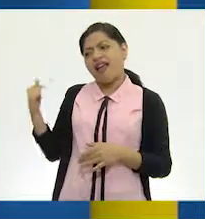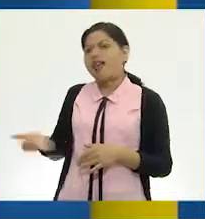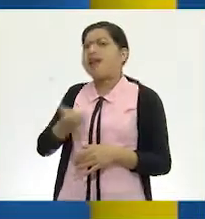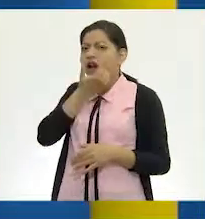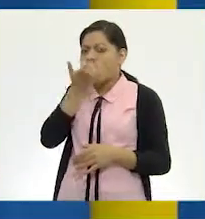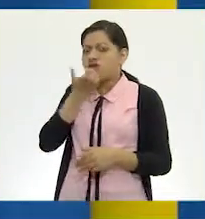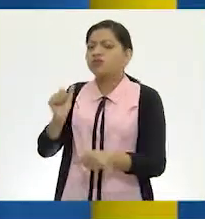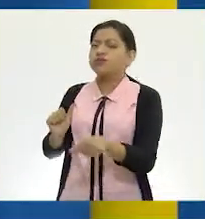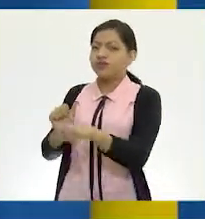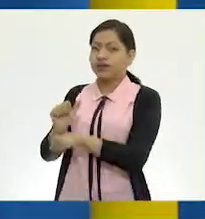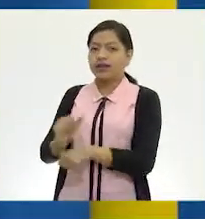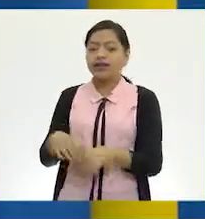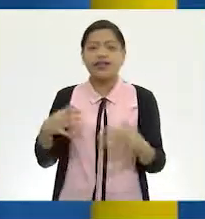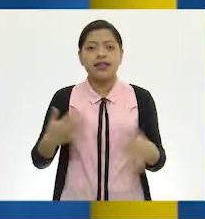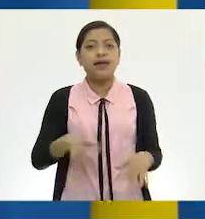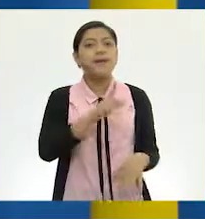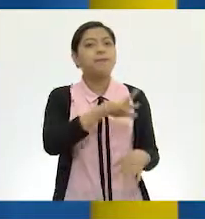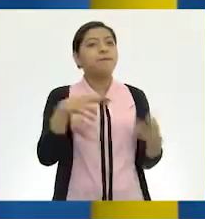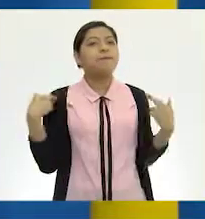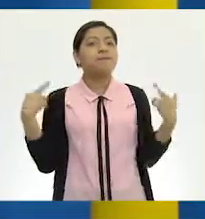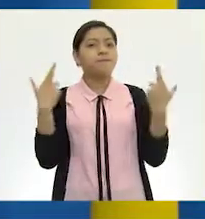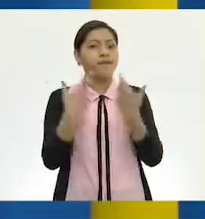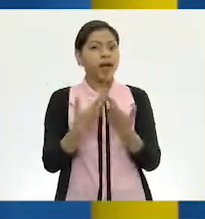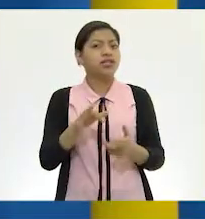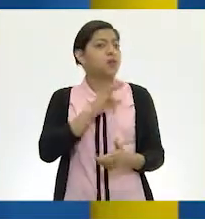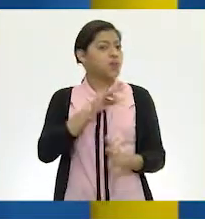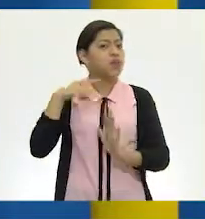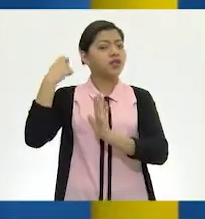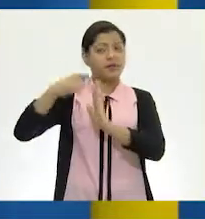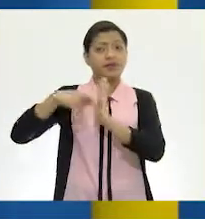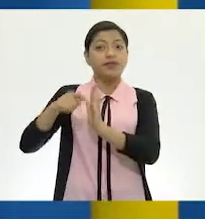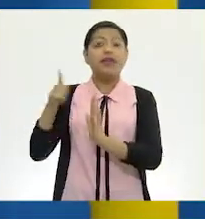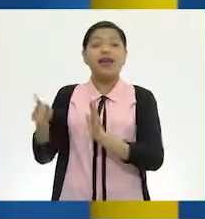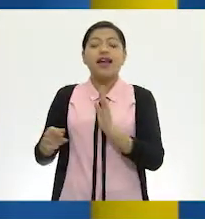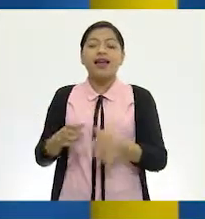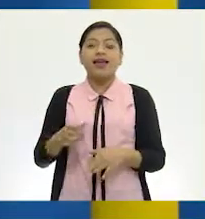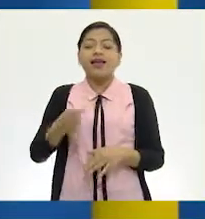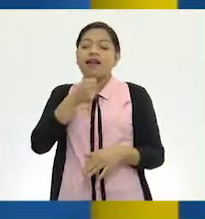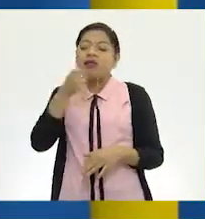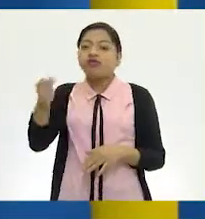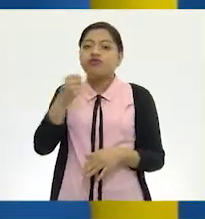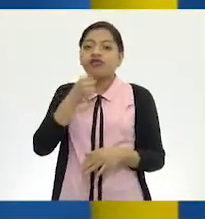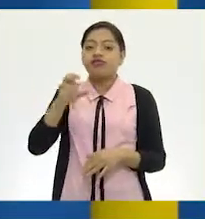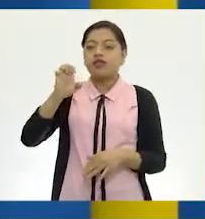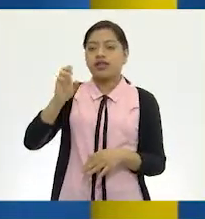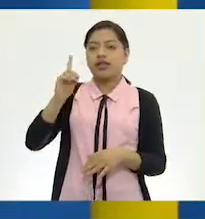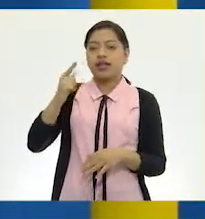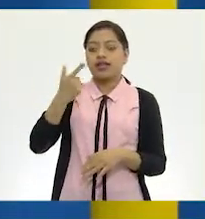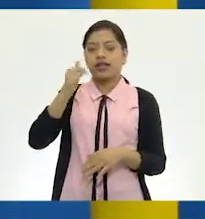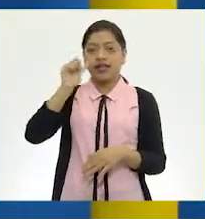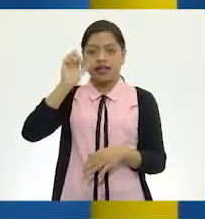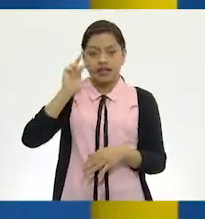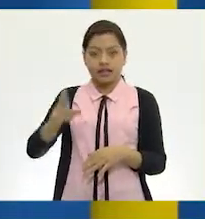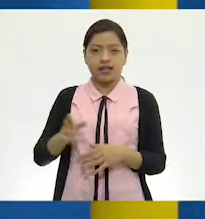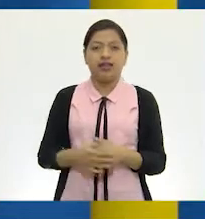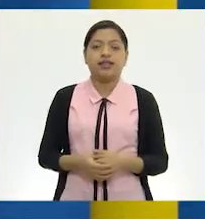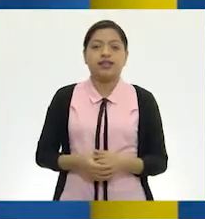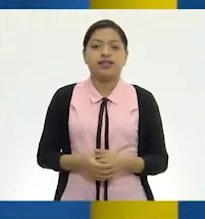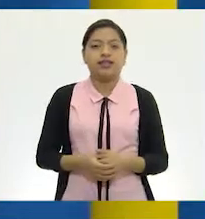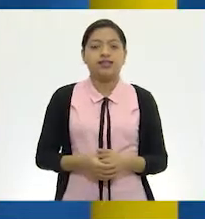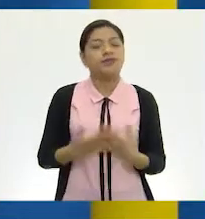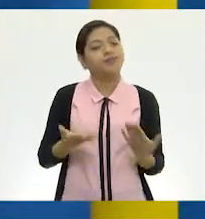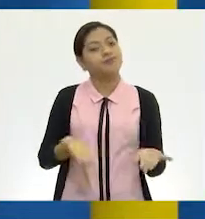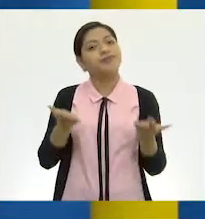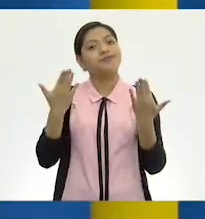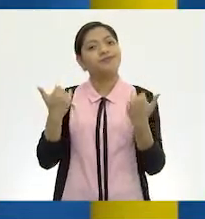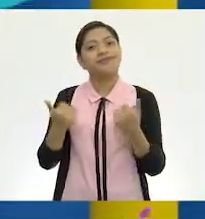¿no? Maestra Elvira, ¿pero qué tal que vemos un video que es una entrevista al director Edgar Uscanga? Me parece excelente.